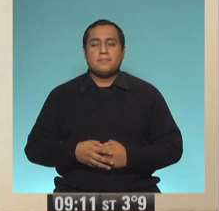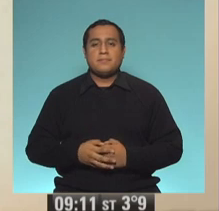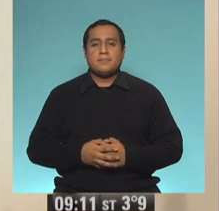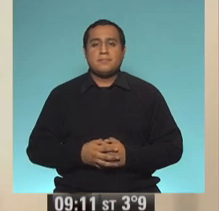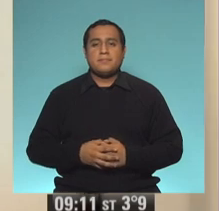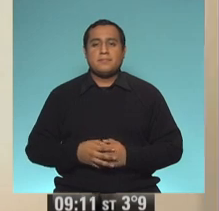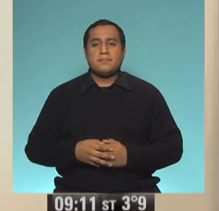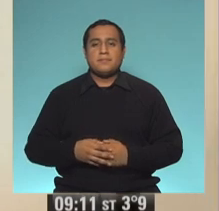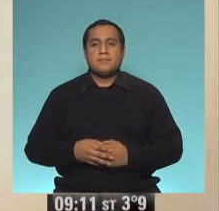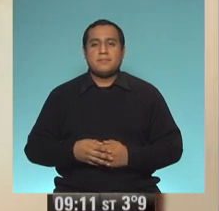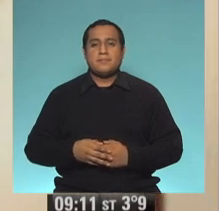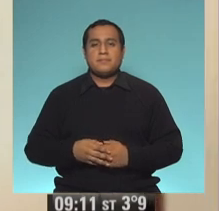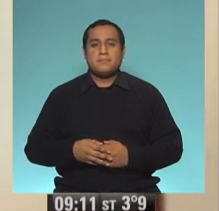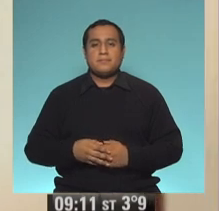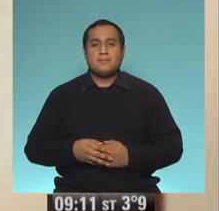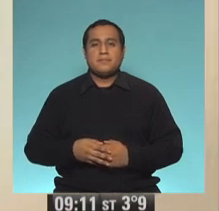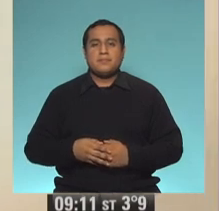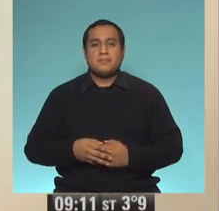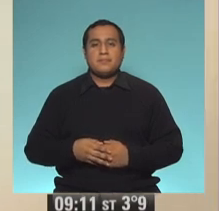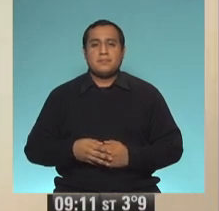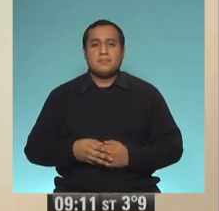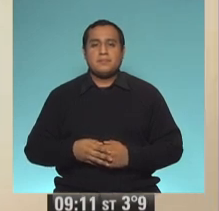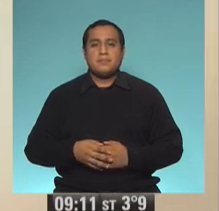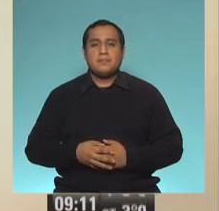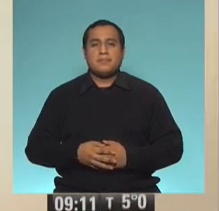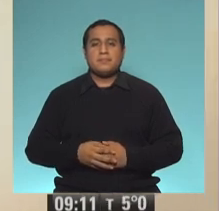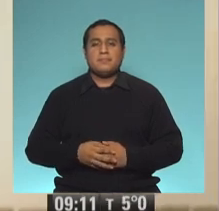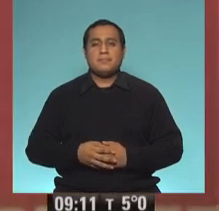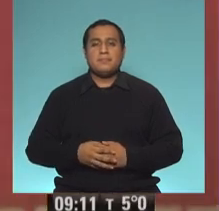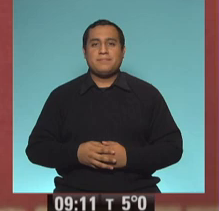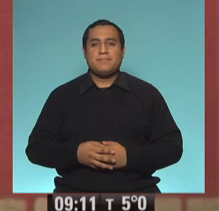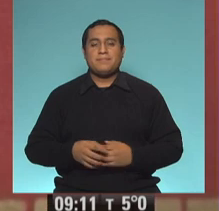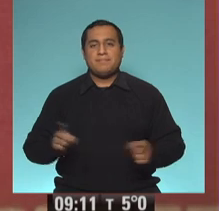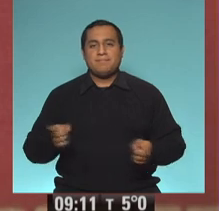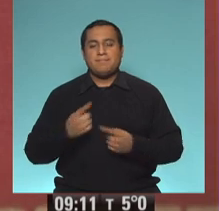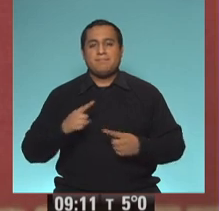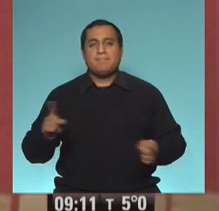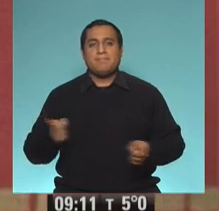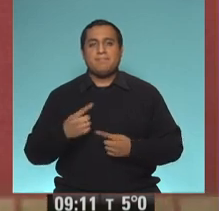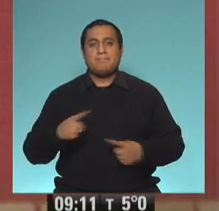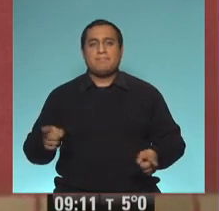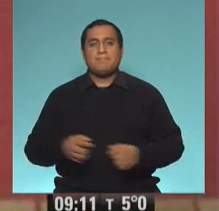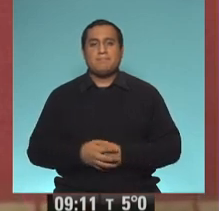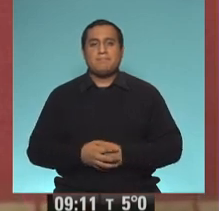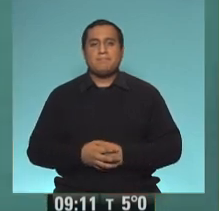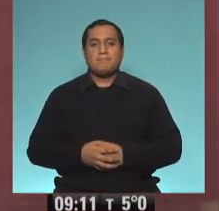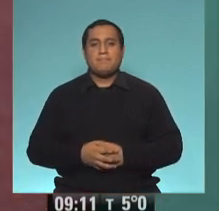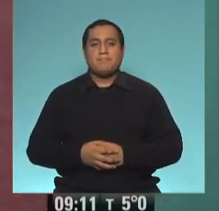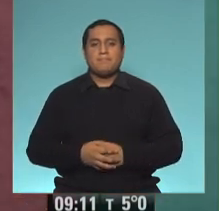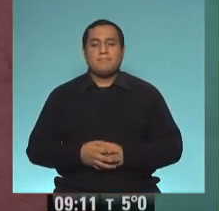gato que pesca y después se esconde y escapa, pa, pa,